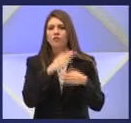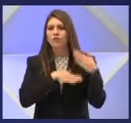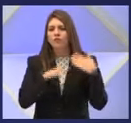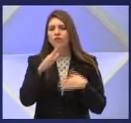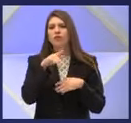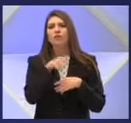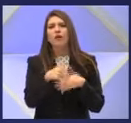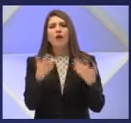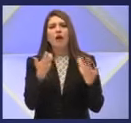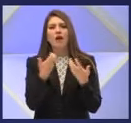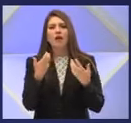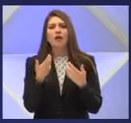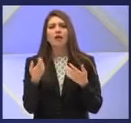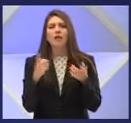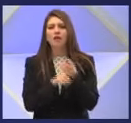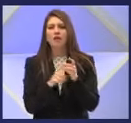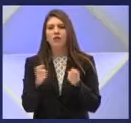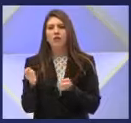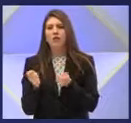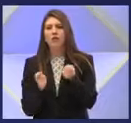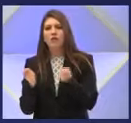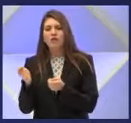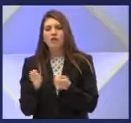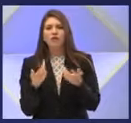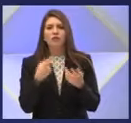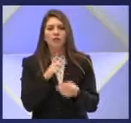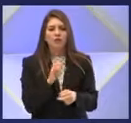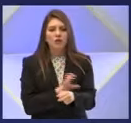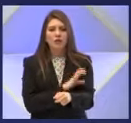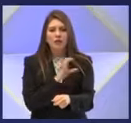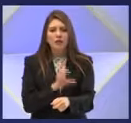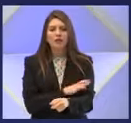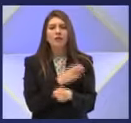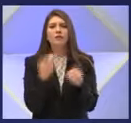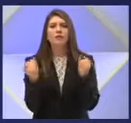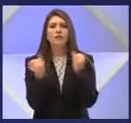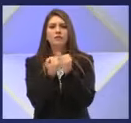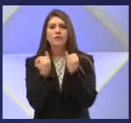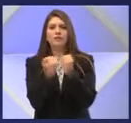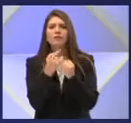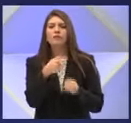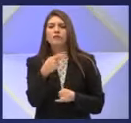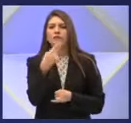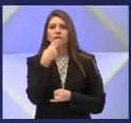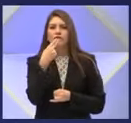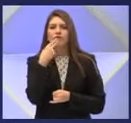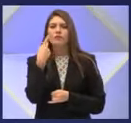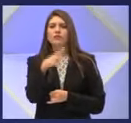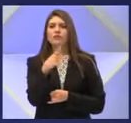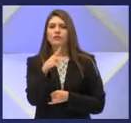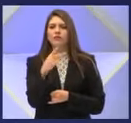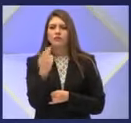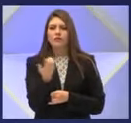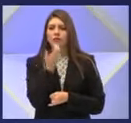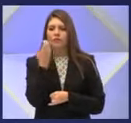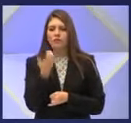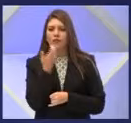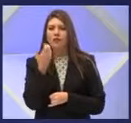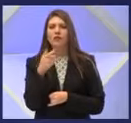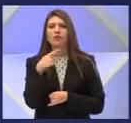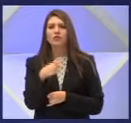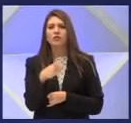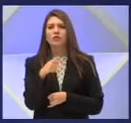todo el control y despacho de energía eléctrica y también se optimiza el consumo final